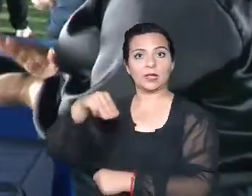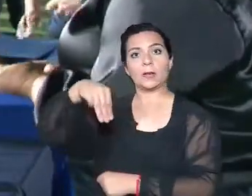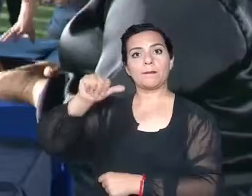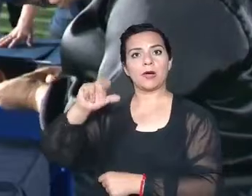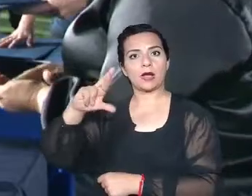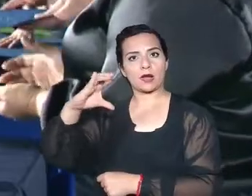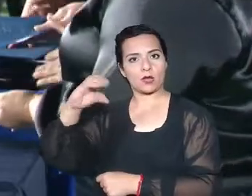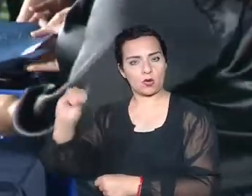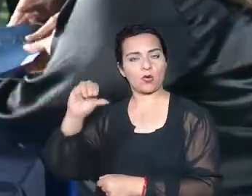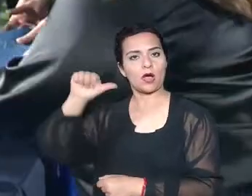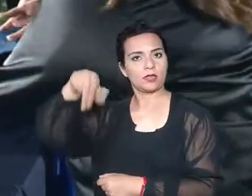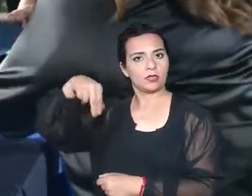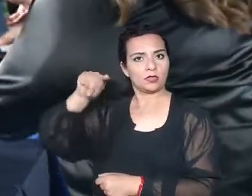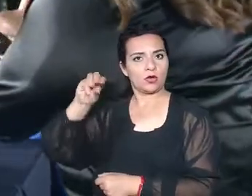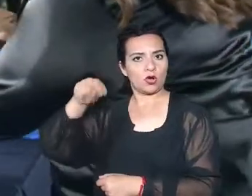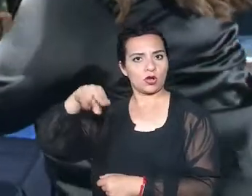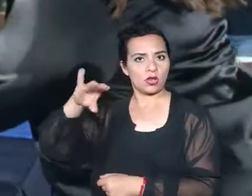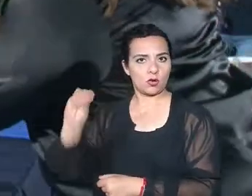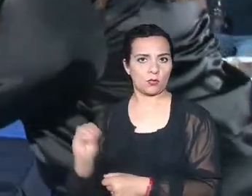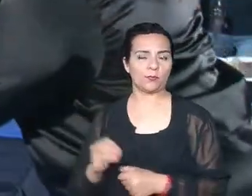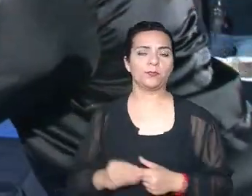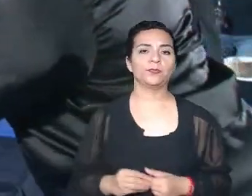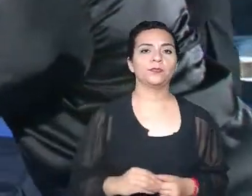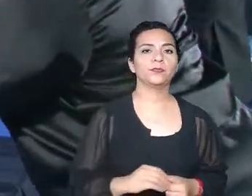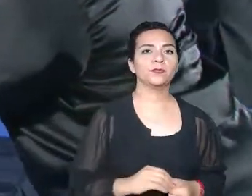Marco Antonio Esquer Grijalva.